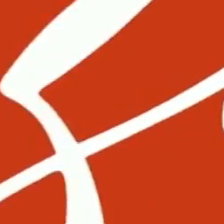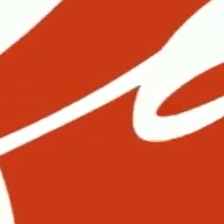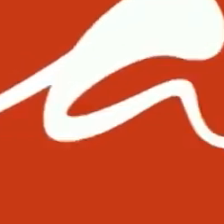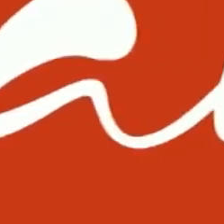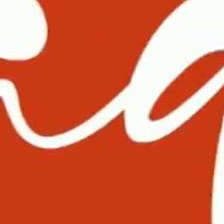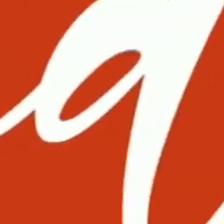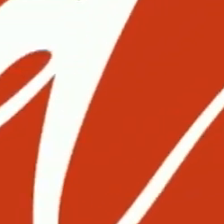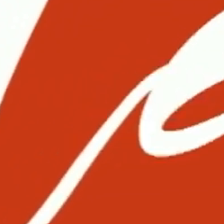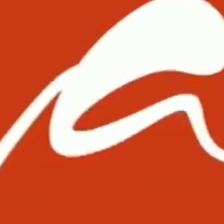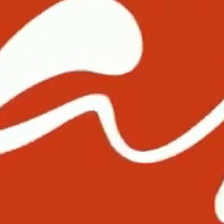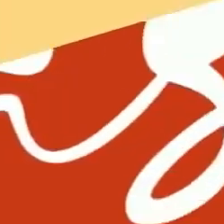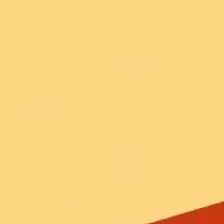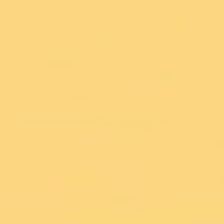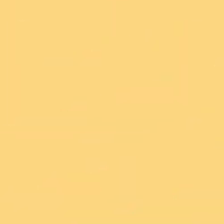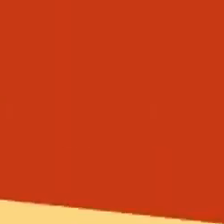ah